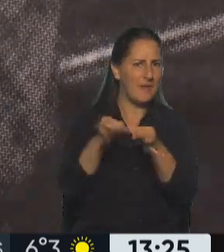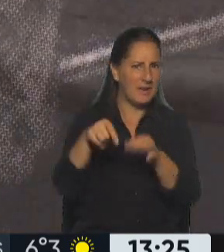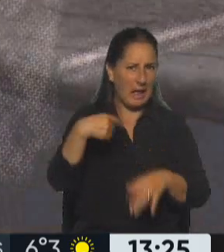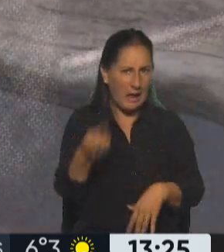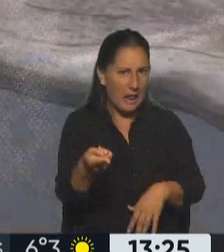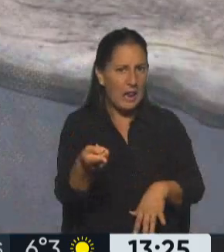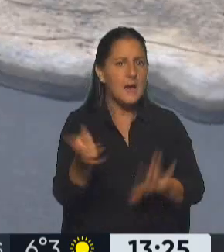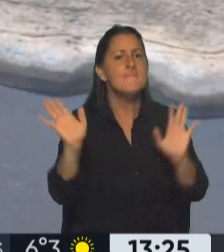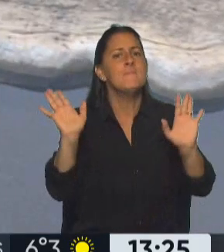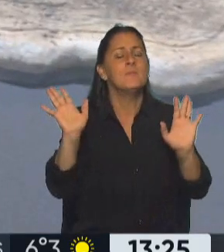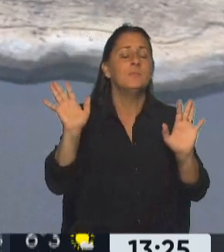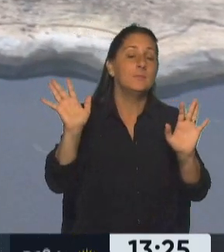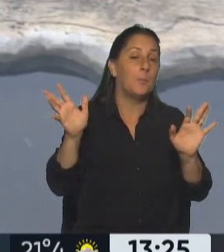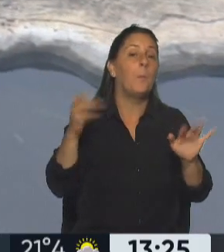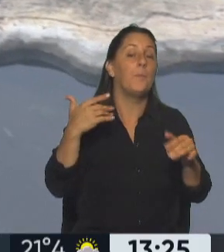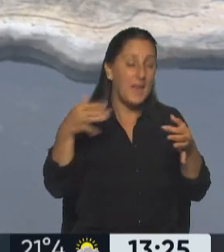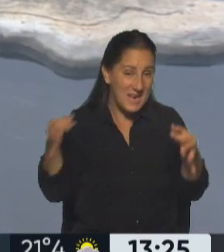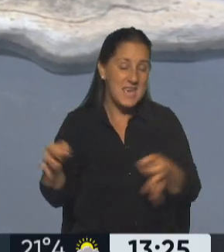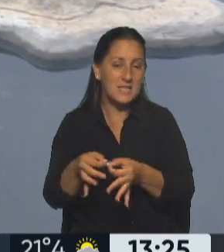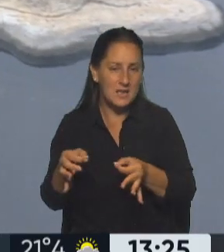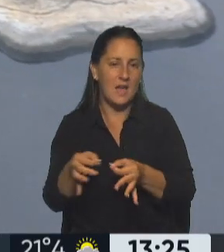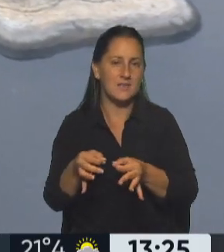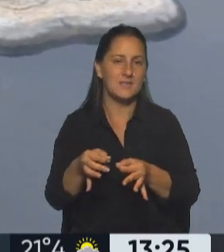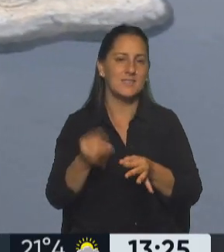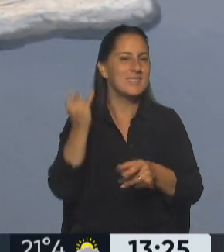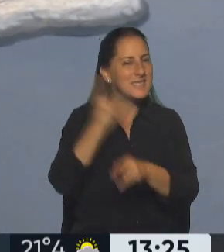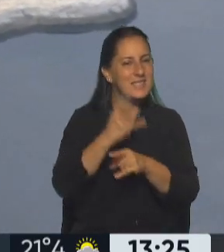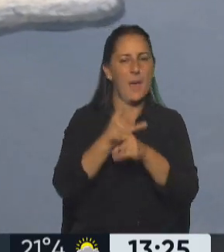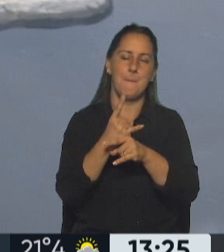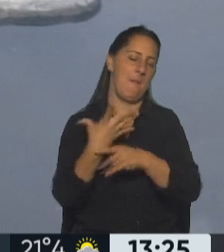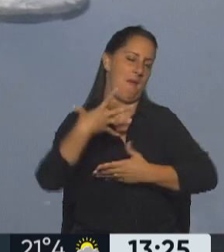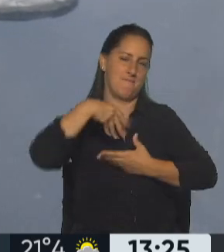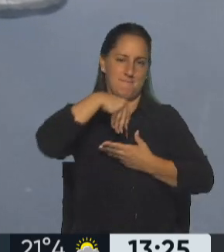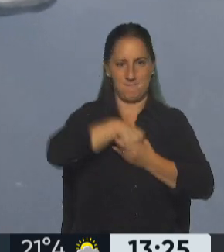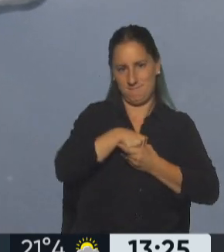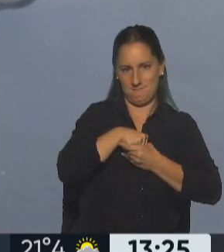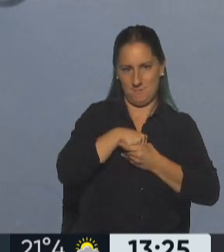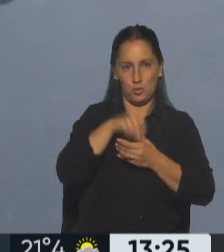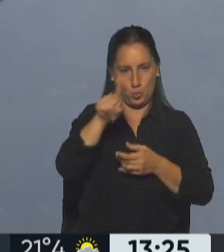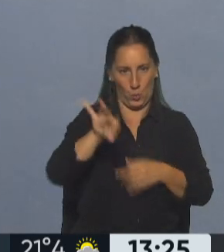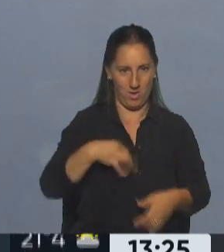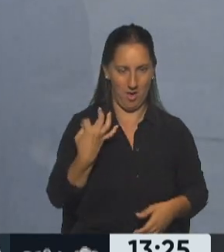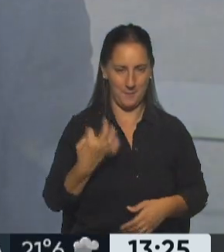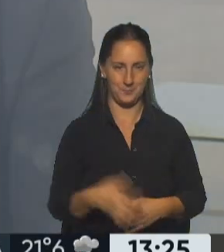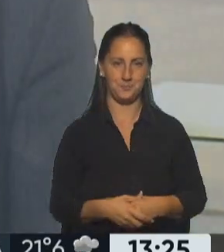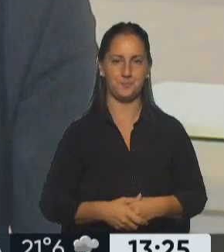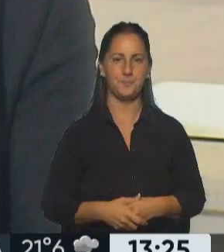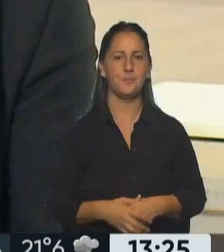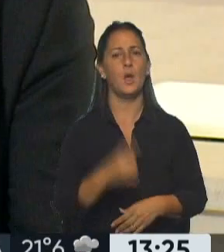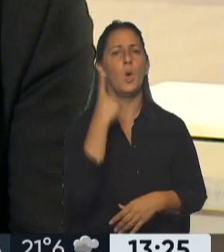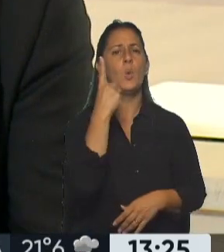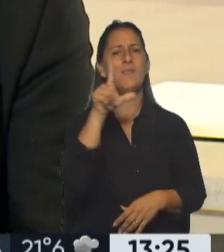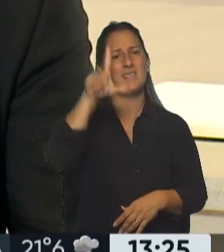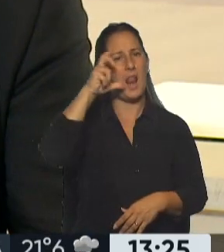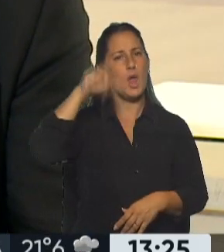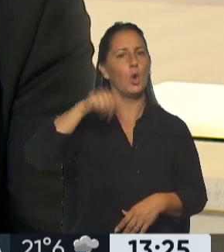destino, vaya a saber qué, pero las islas van y vienen inevitablemente en su vida. Una vez fuimos con León